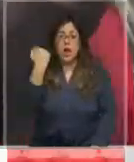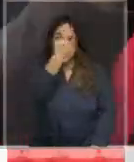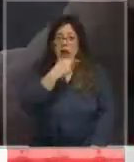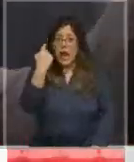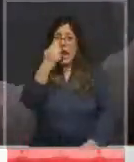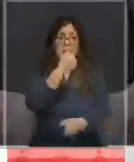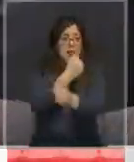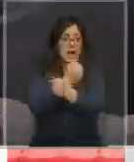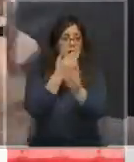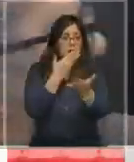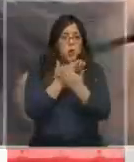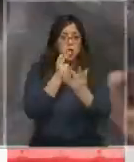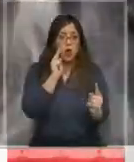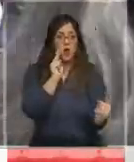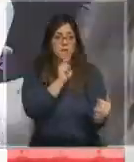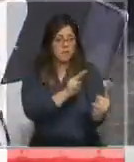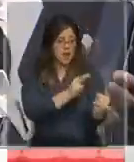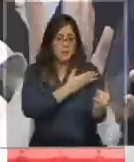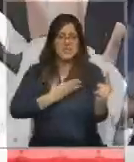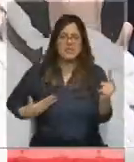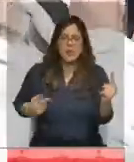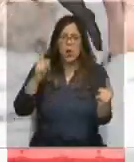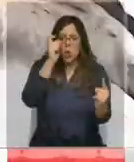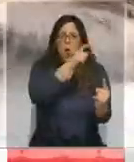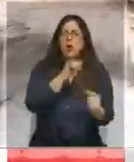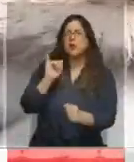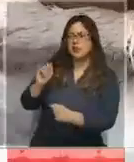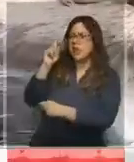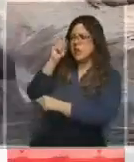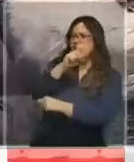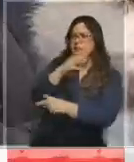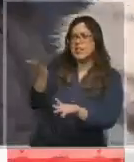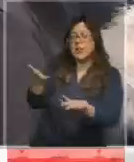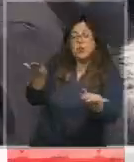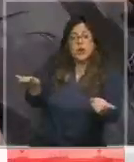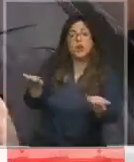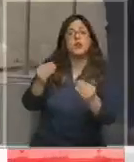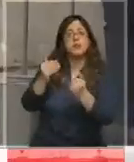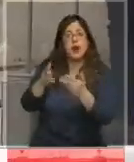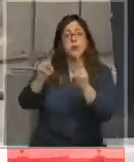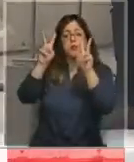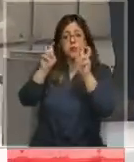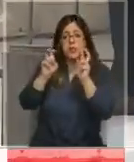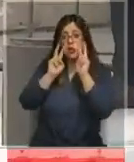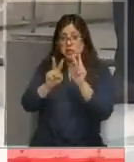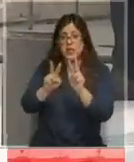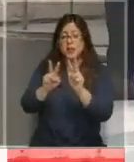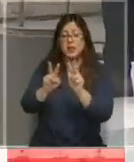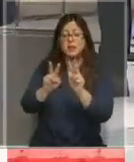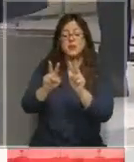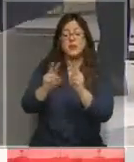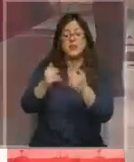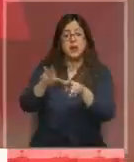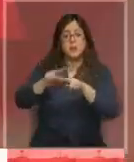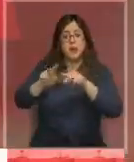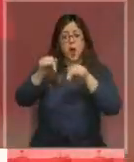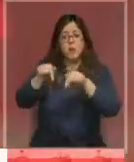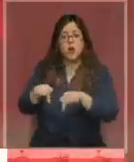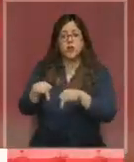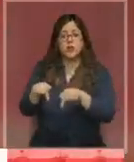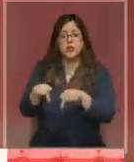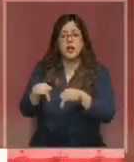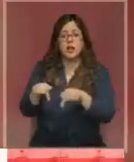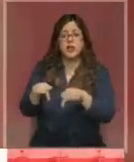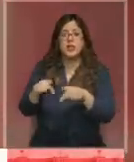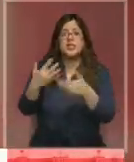ve, o sea, es complejo. Es difícil de manejar eso. Bueno, vamos avanzando en los temas y en lo que teníamos preparado para hoy día. Ya